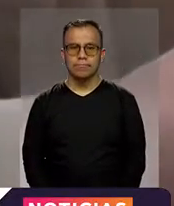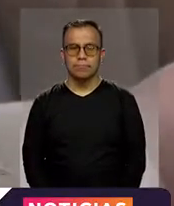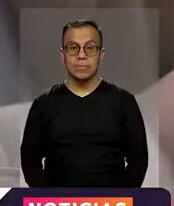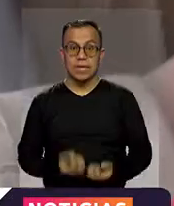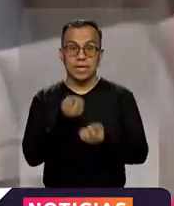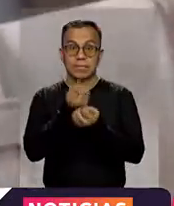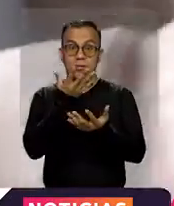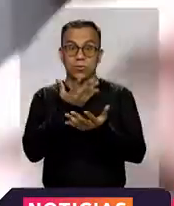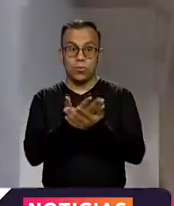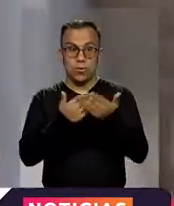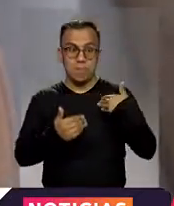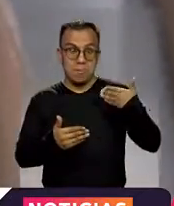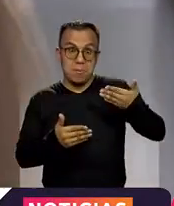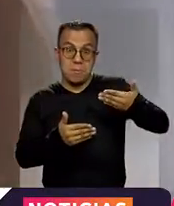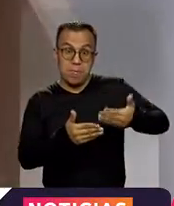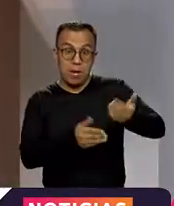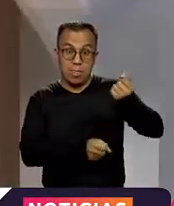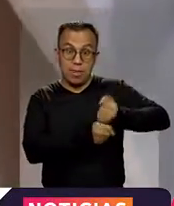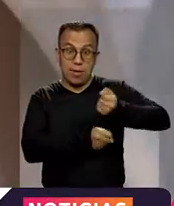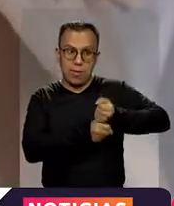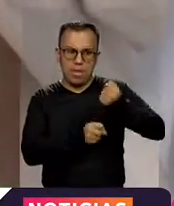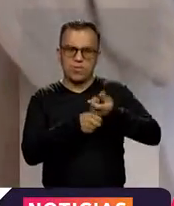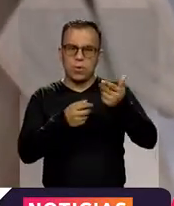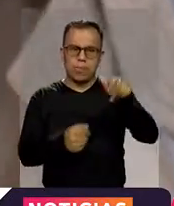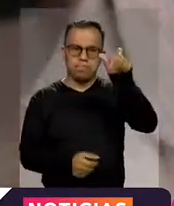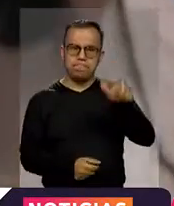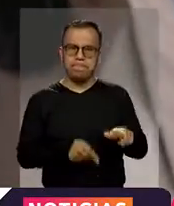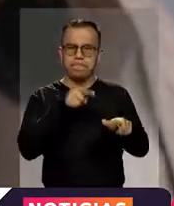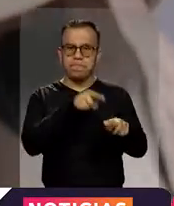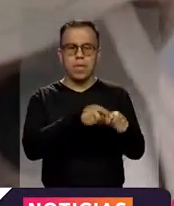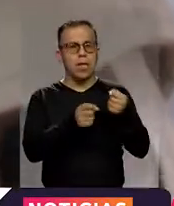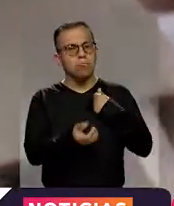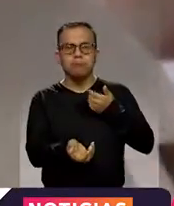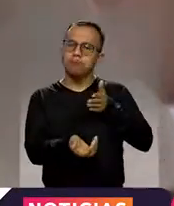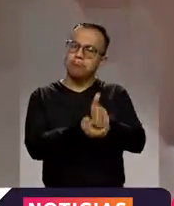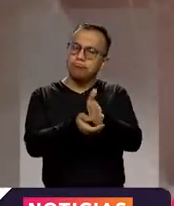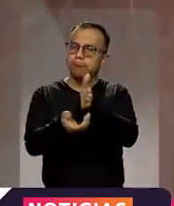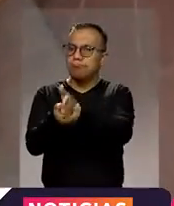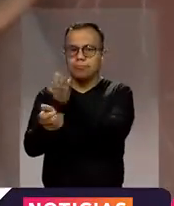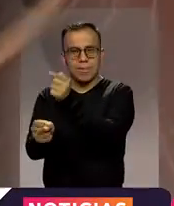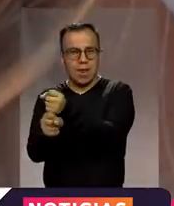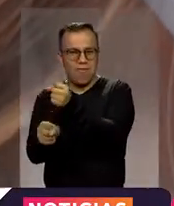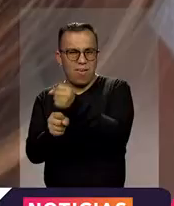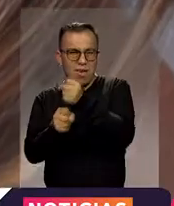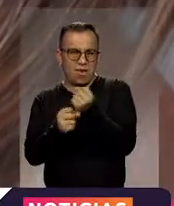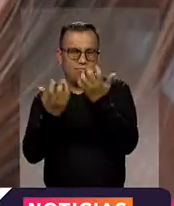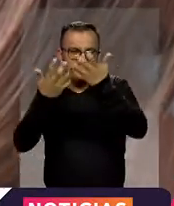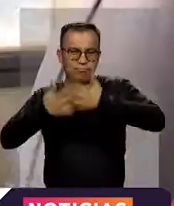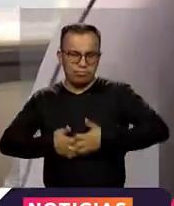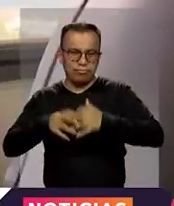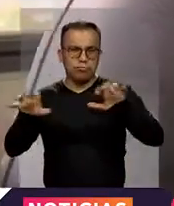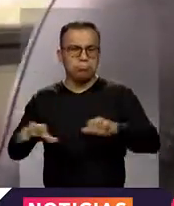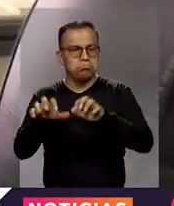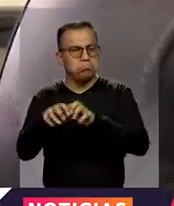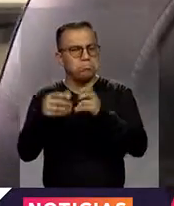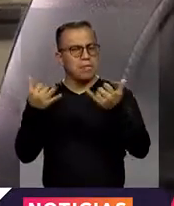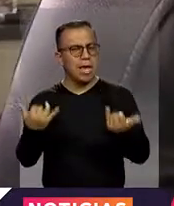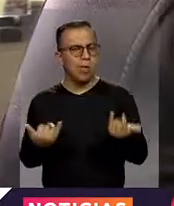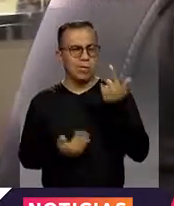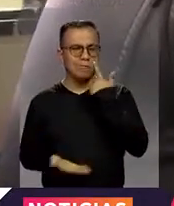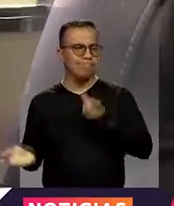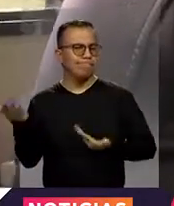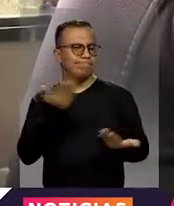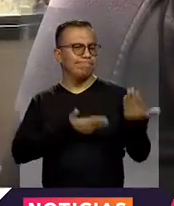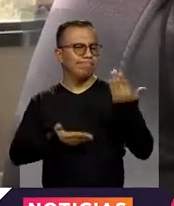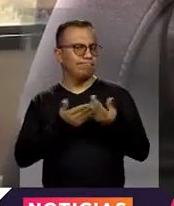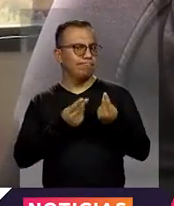La estructura clásica del mercado laboral, donde un empleado se desplazaba a su lugar de trabajo para desempeñar su actividad, está experimentando